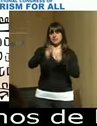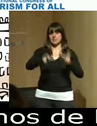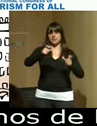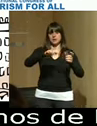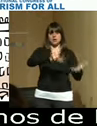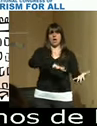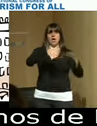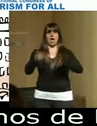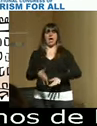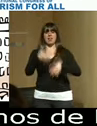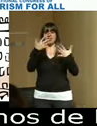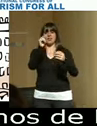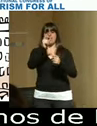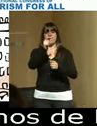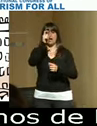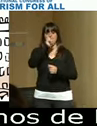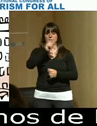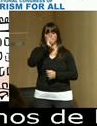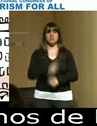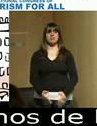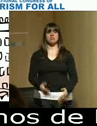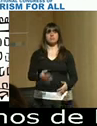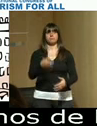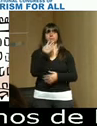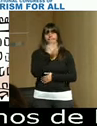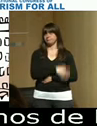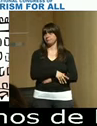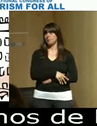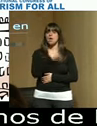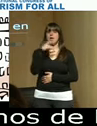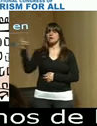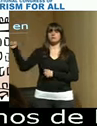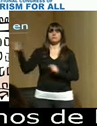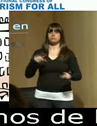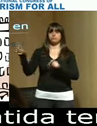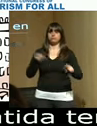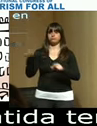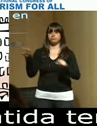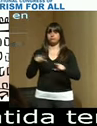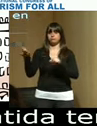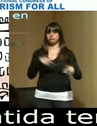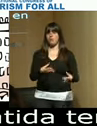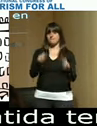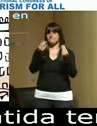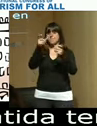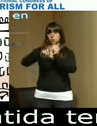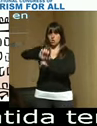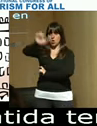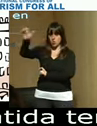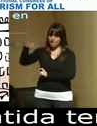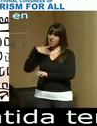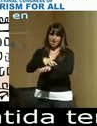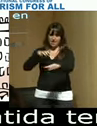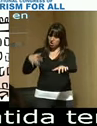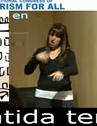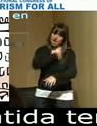millones y esos 9 millones eran europeos, muchos españoles, italianos, alemanes, franceses, pero la mayoría